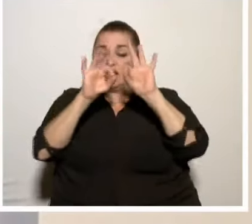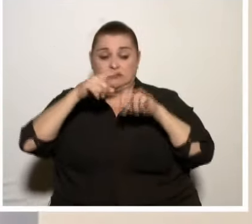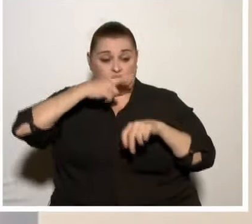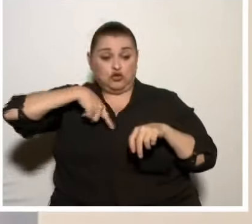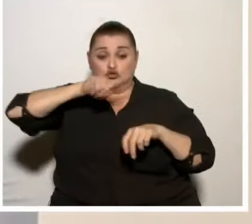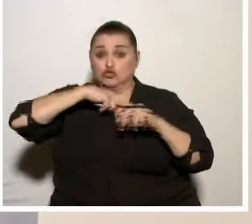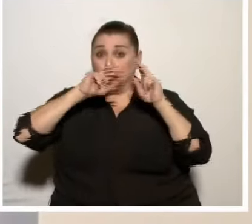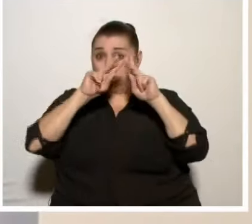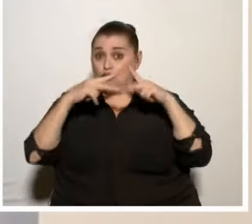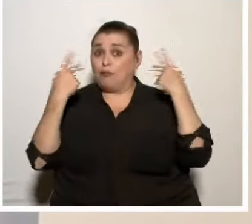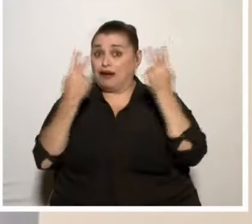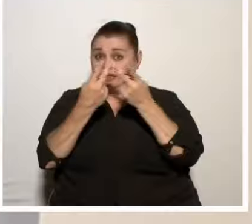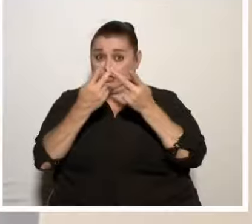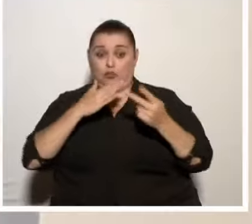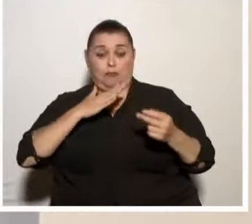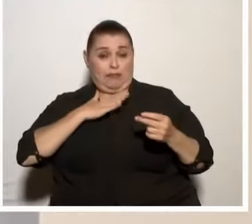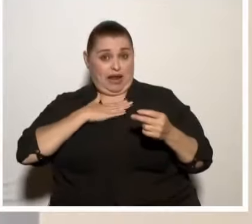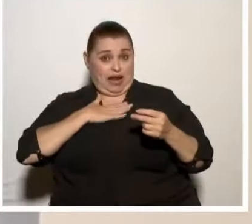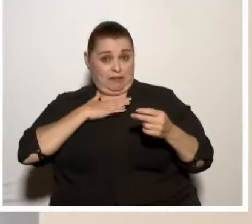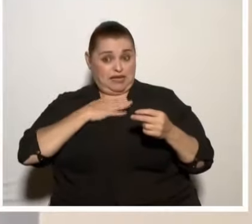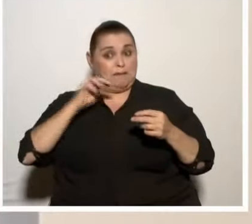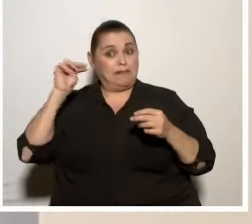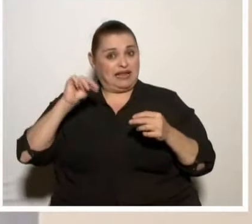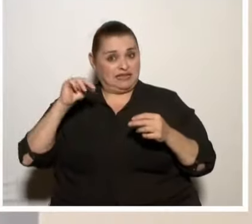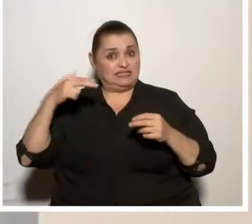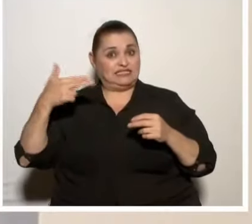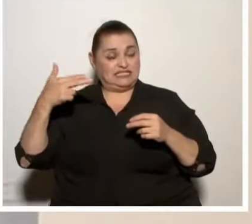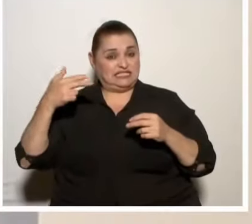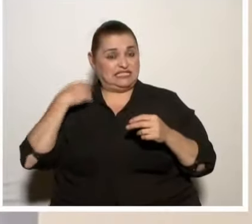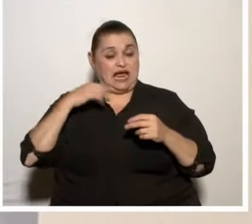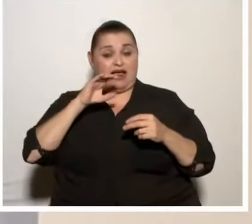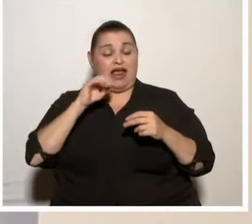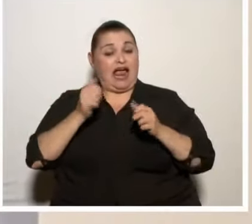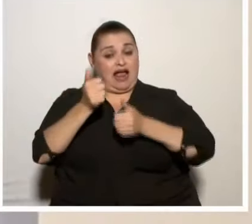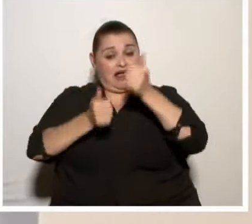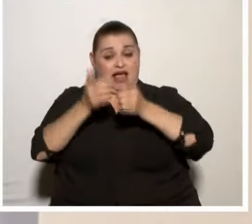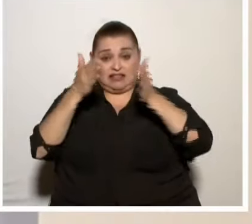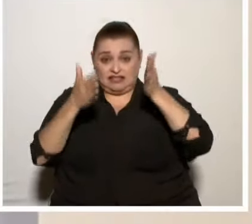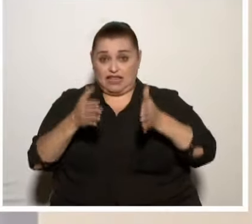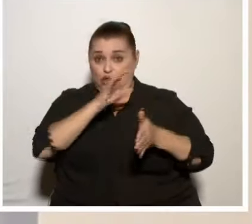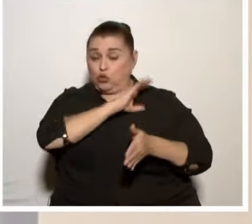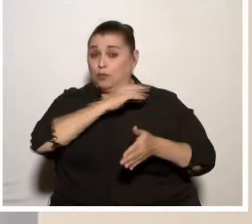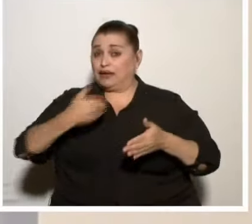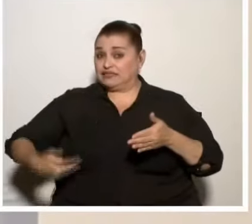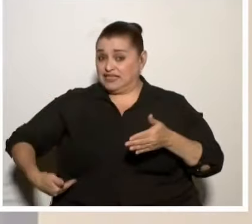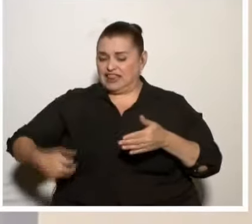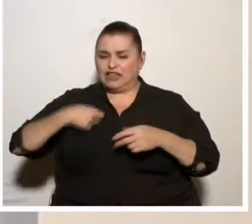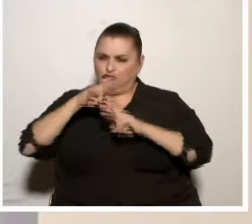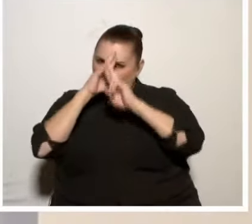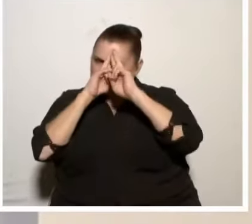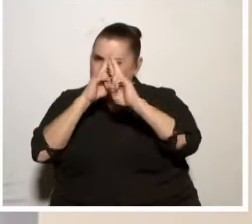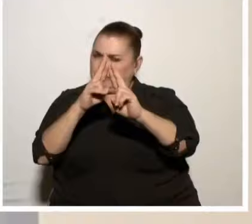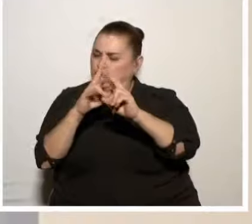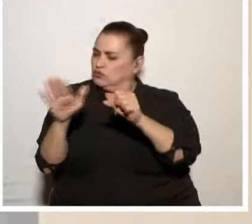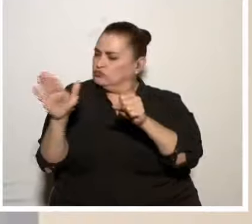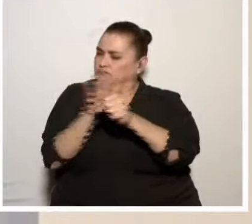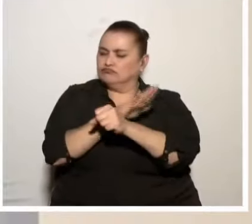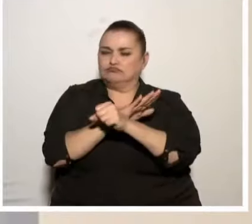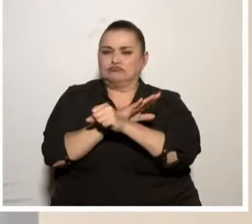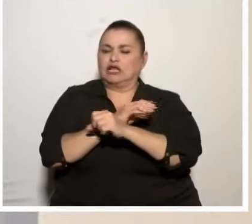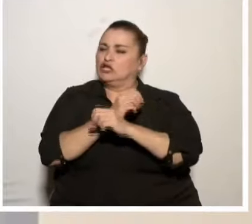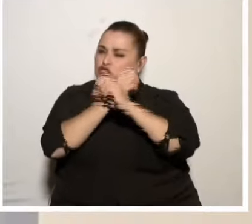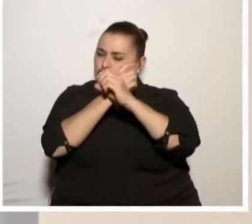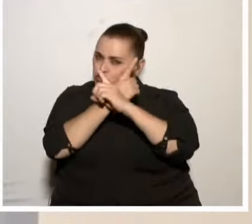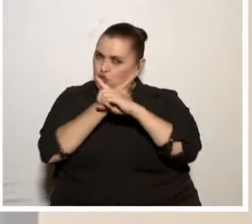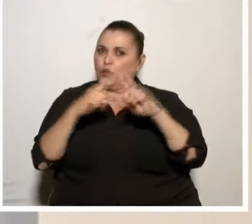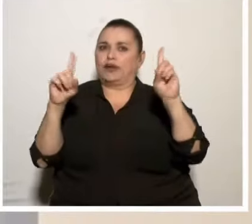nosotros como partido y para mí como Martín Chinchilla, candidato a la presidencia, va a ser el respeto absoluto a la soberanía y a